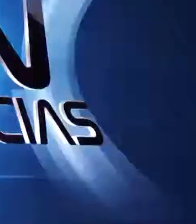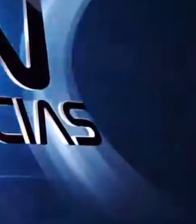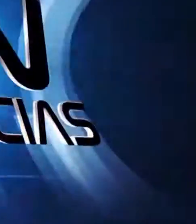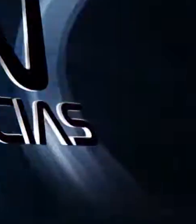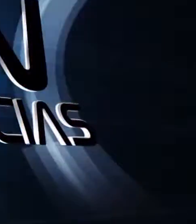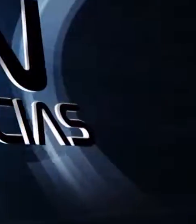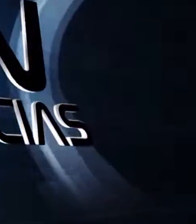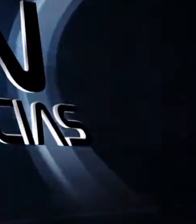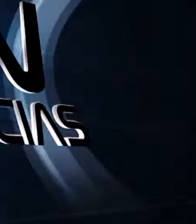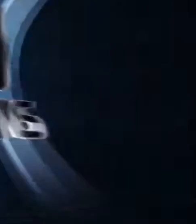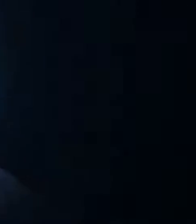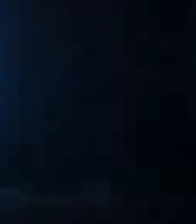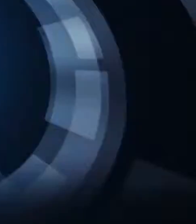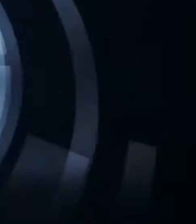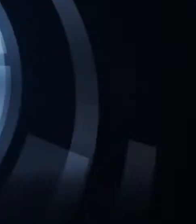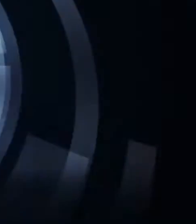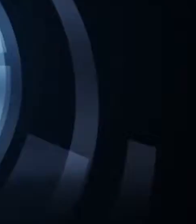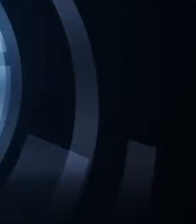Subtitulado Jardino Subtitulado por